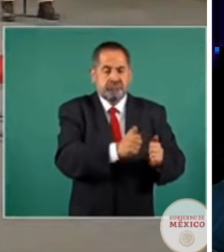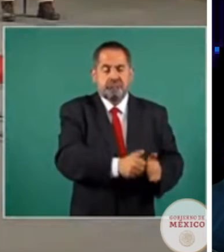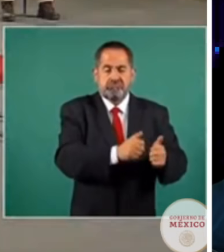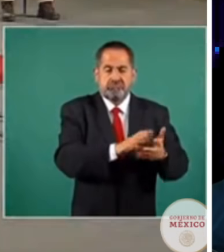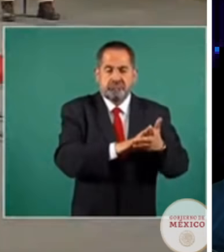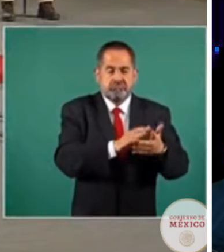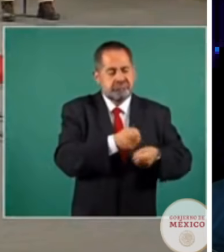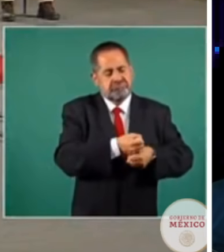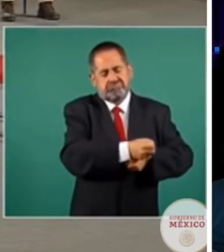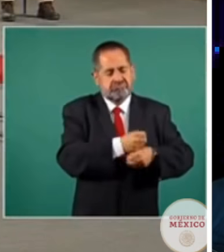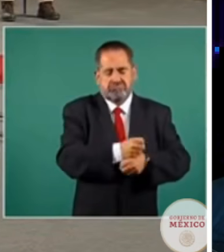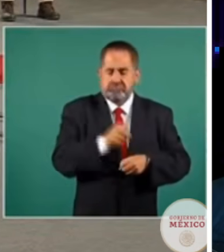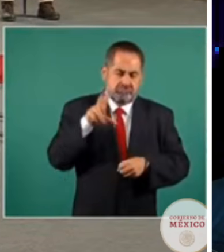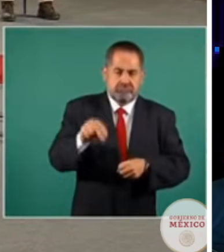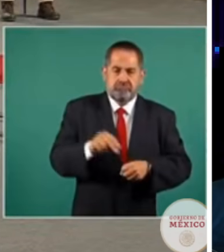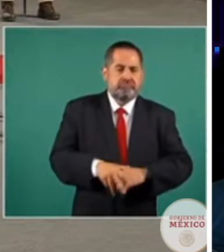Nadie